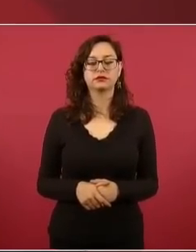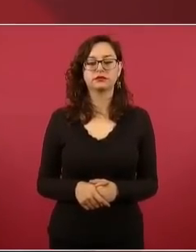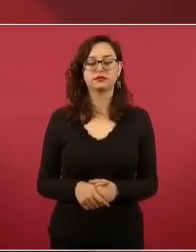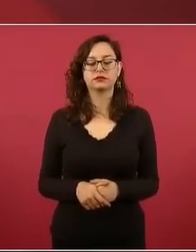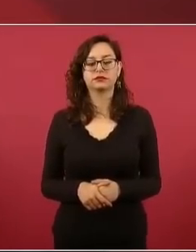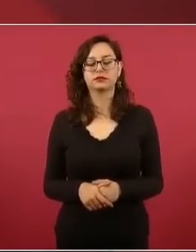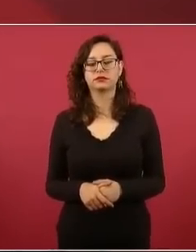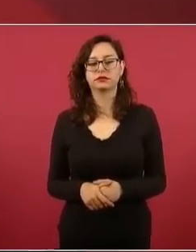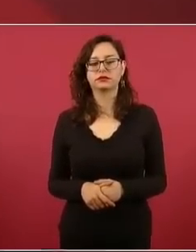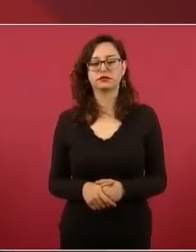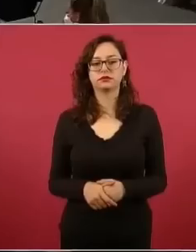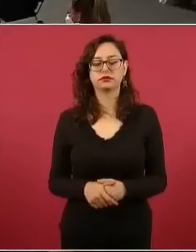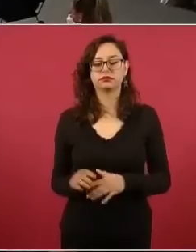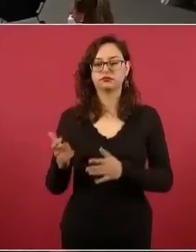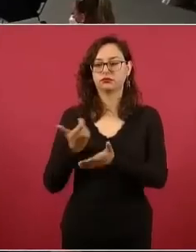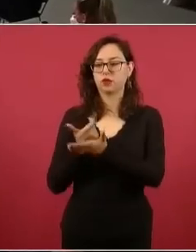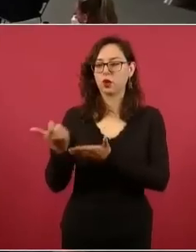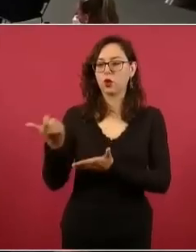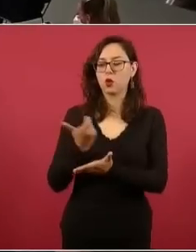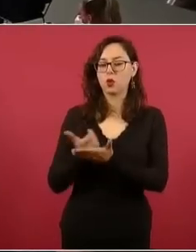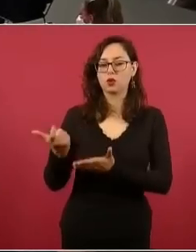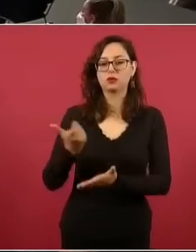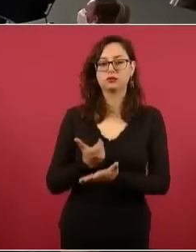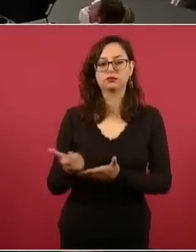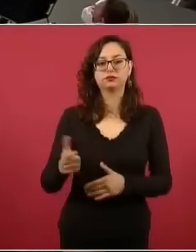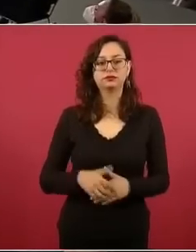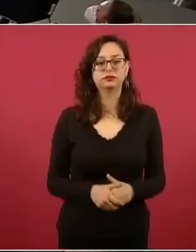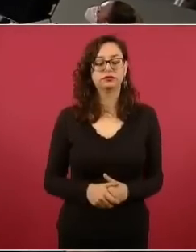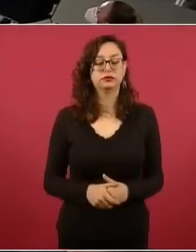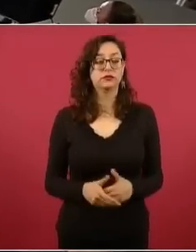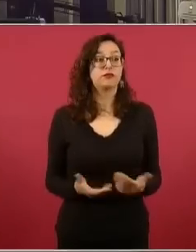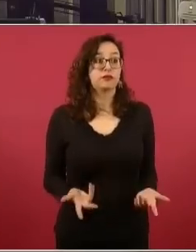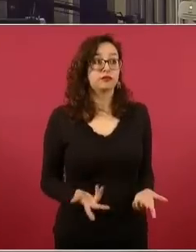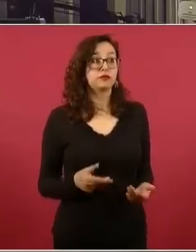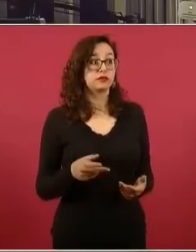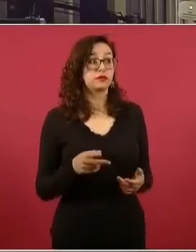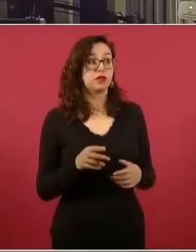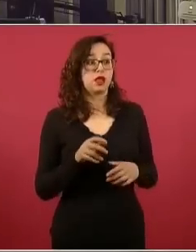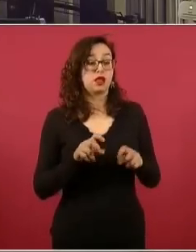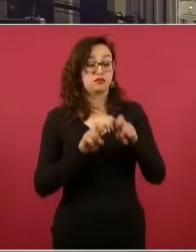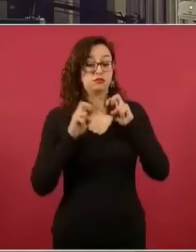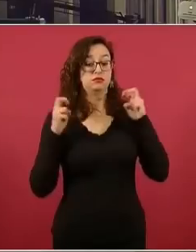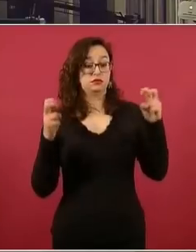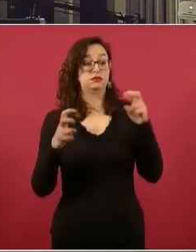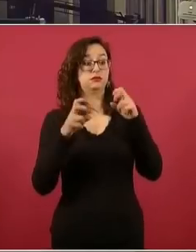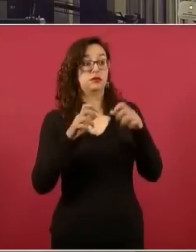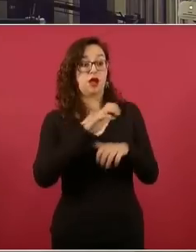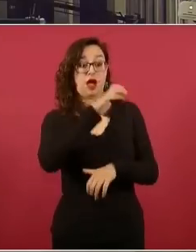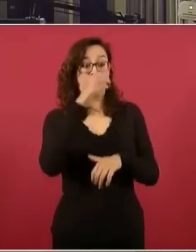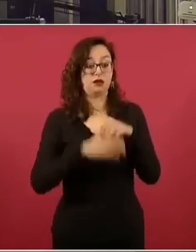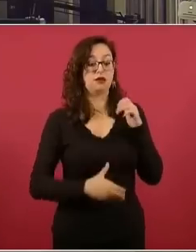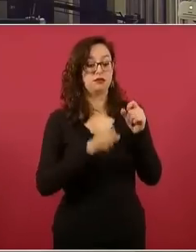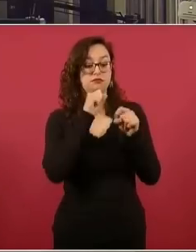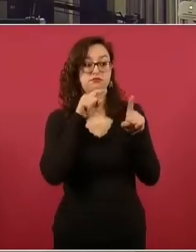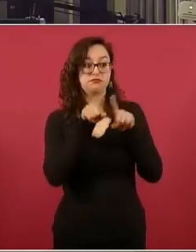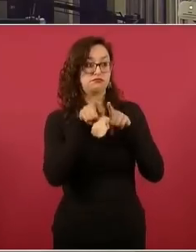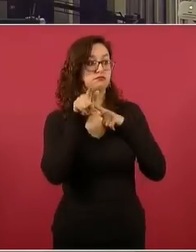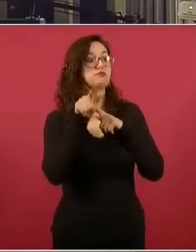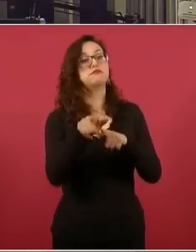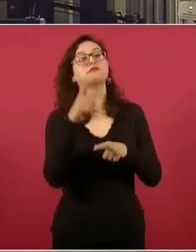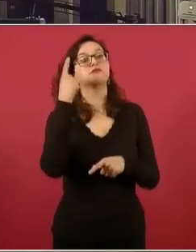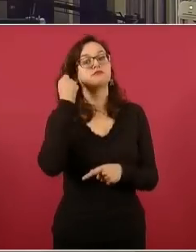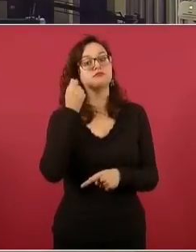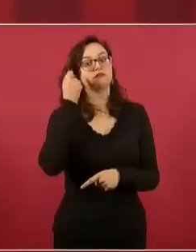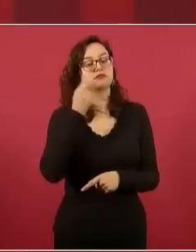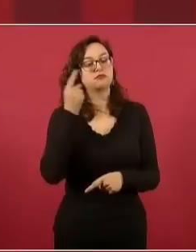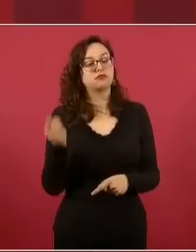No, son los sueldos. Bueno, los ministros en retiro también tienen pensión vitalicia, igual que los, pero esto los es, gobernadores